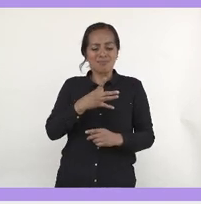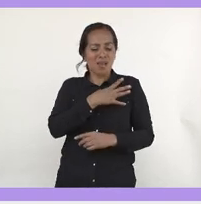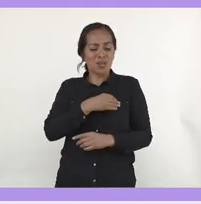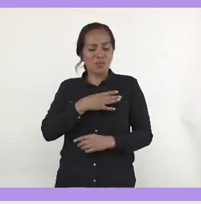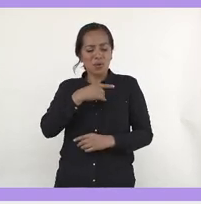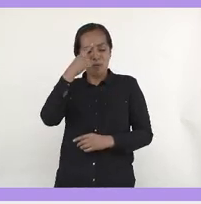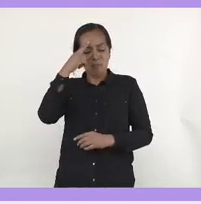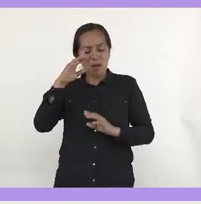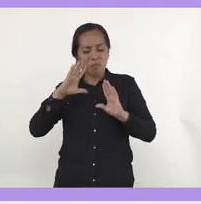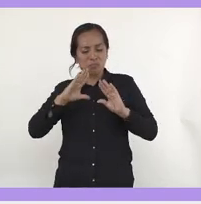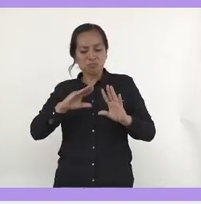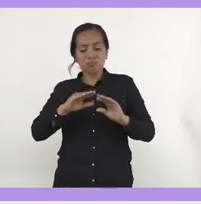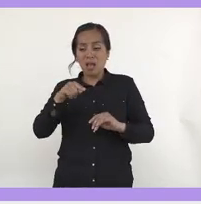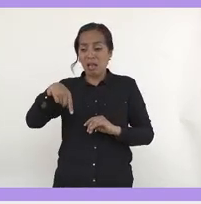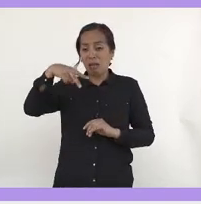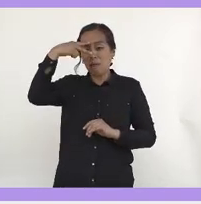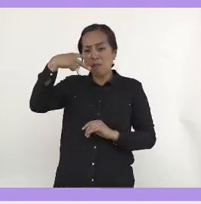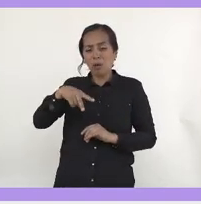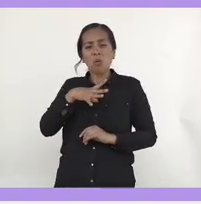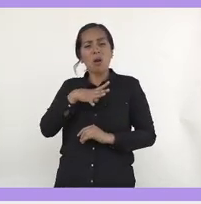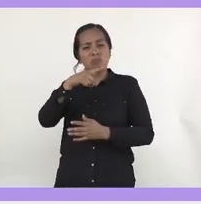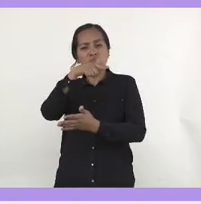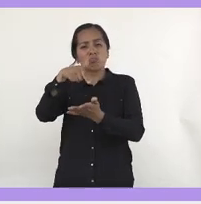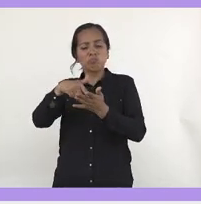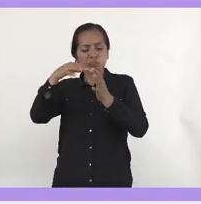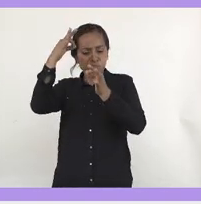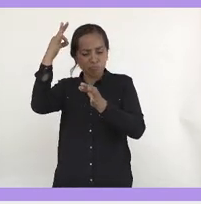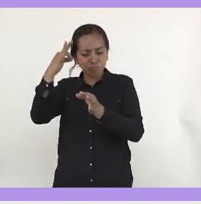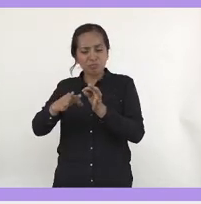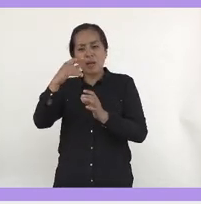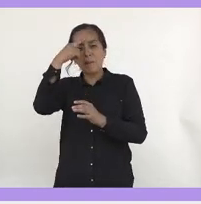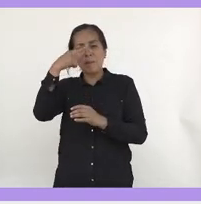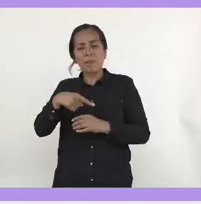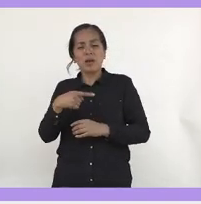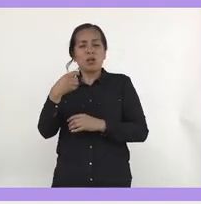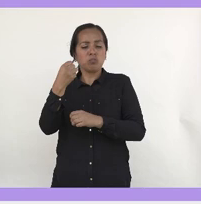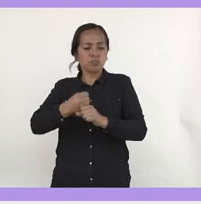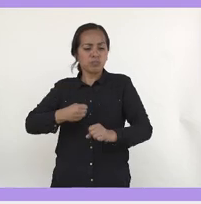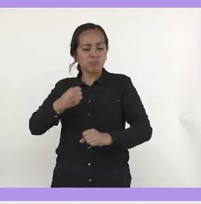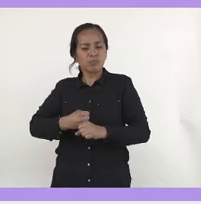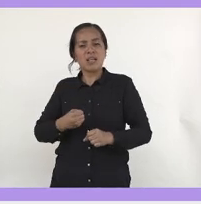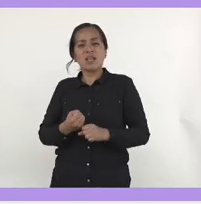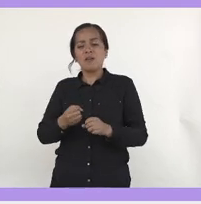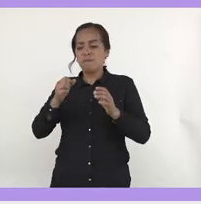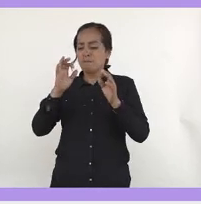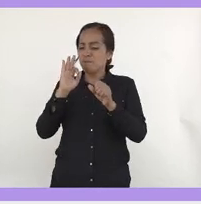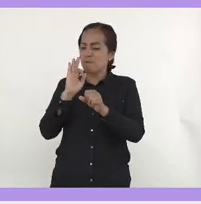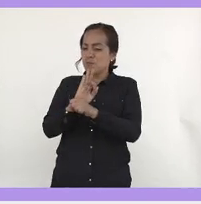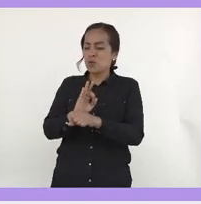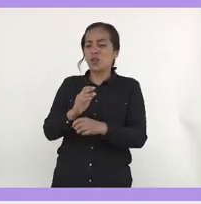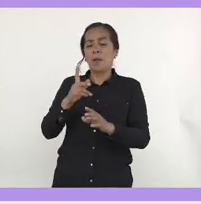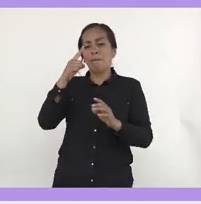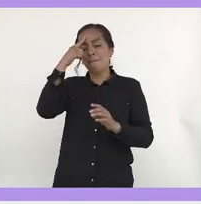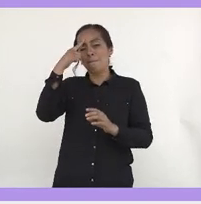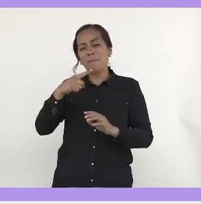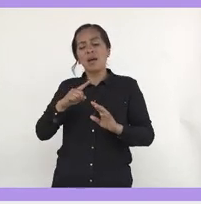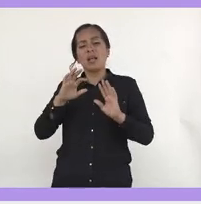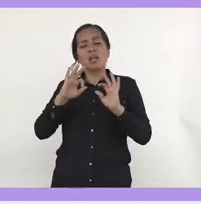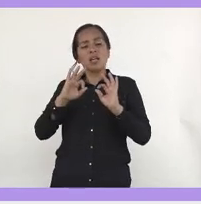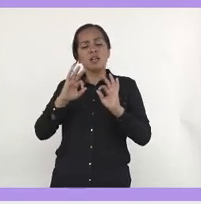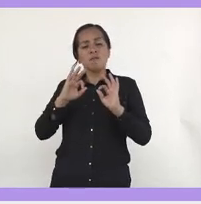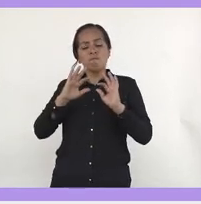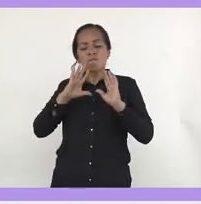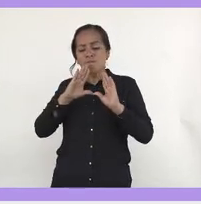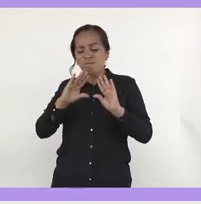todas las instalaciones y todos los medios para que sea una práctica segura que forme su su